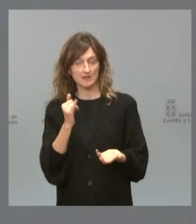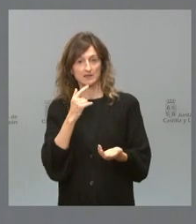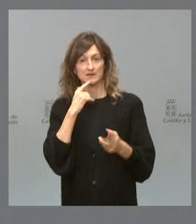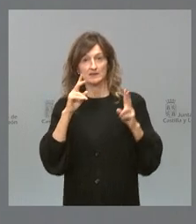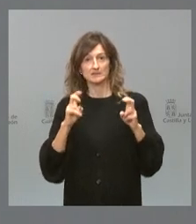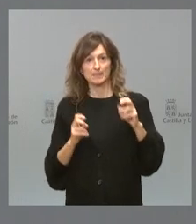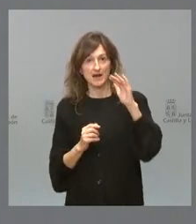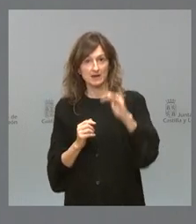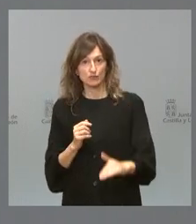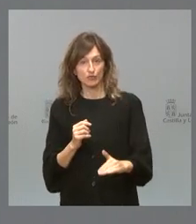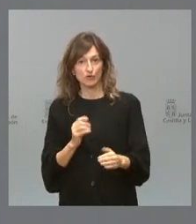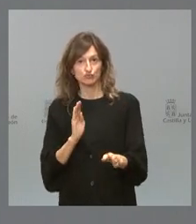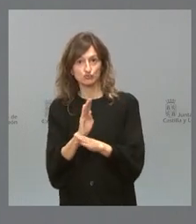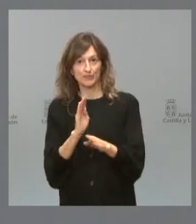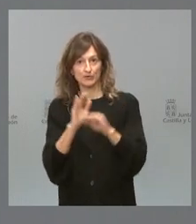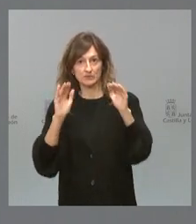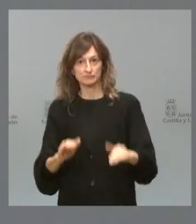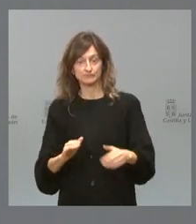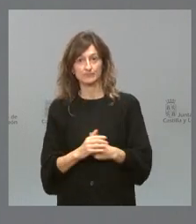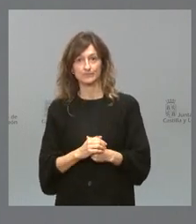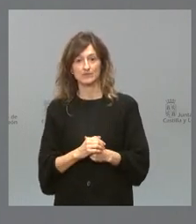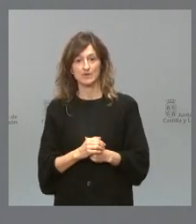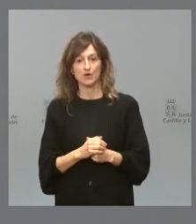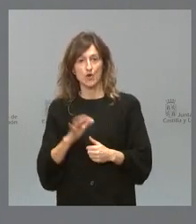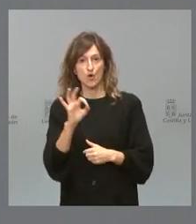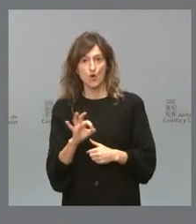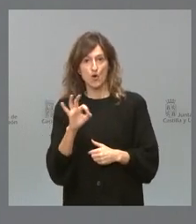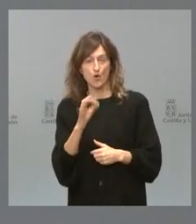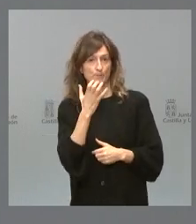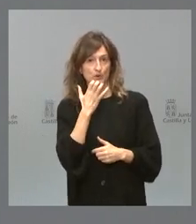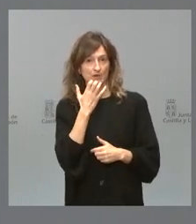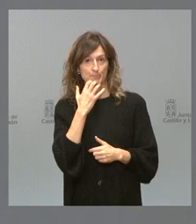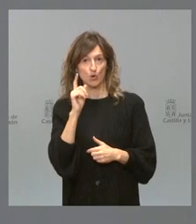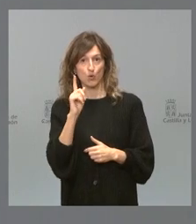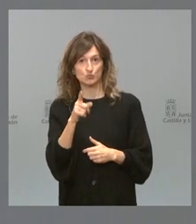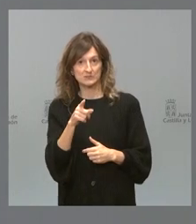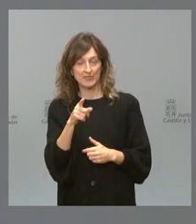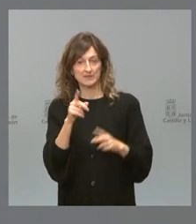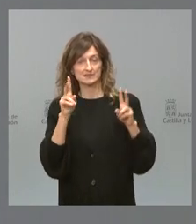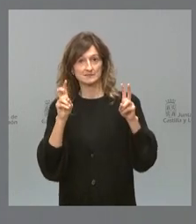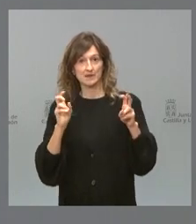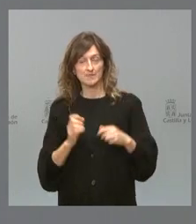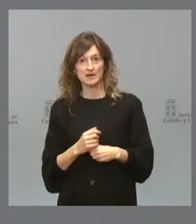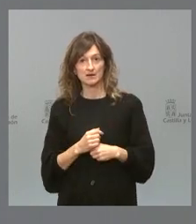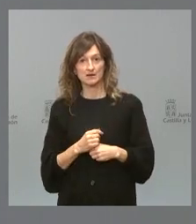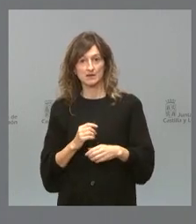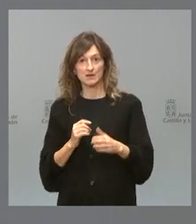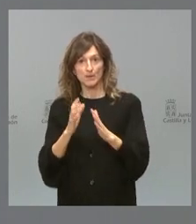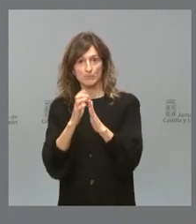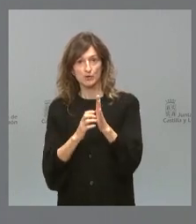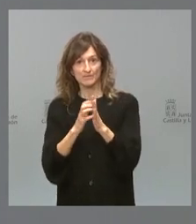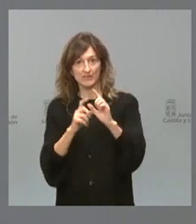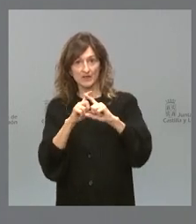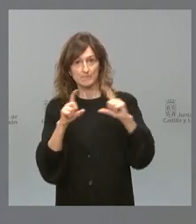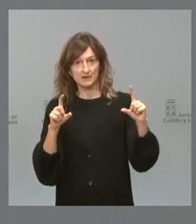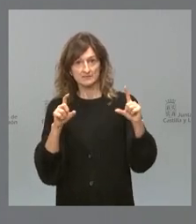de subvenciones o por ejemplo Ustedes han eliminado las bonificaciones a las